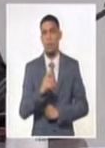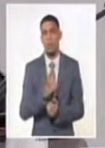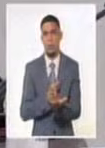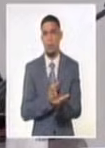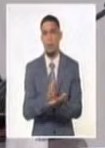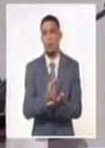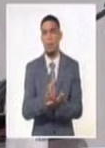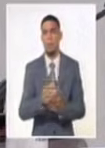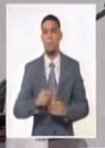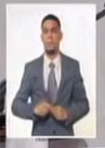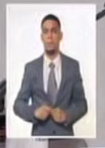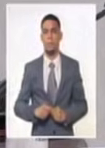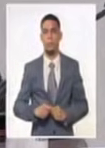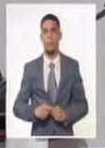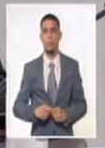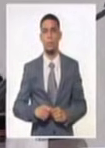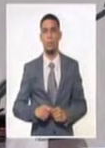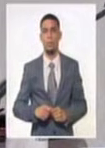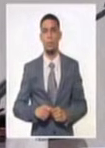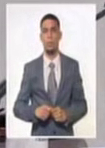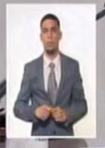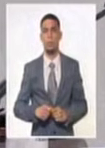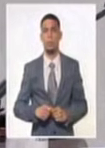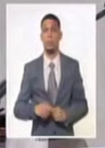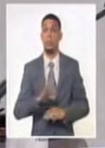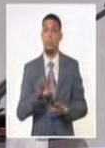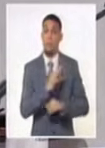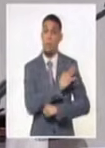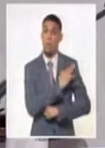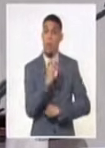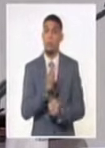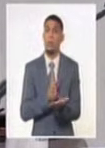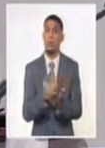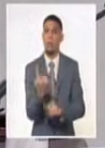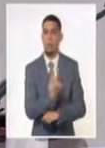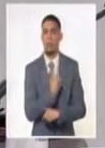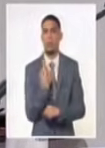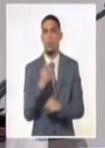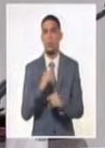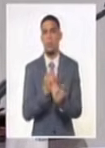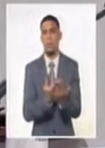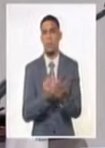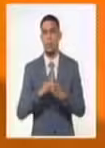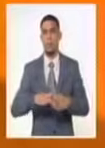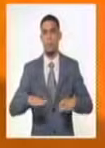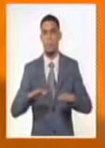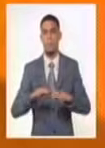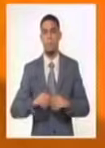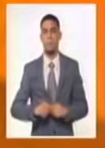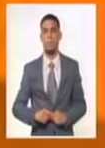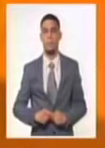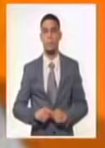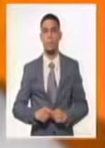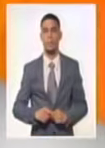la educación de sus hijos. Así que yo los invito a que nos acompañen en nuestra mesa redonda de hoy.